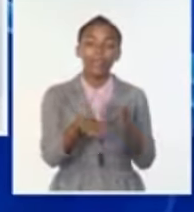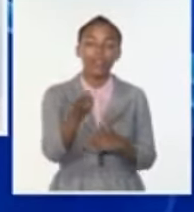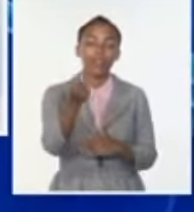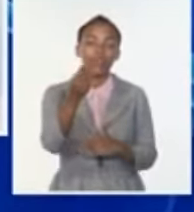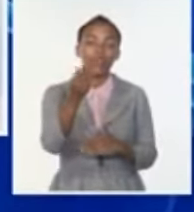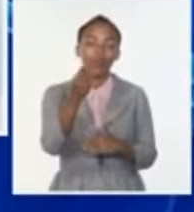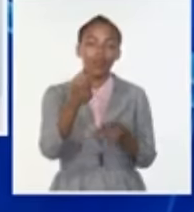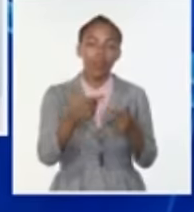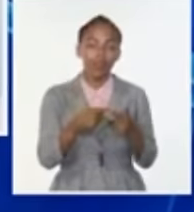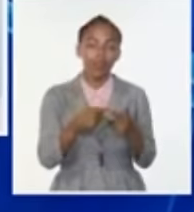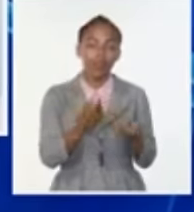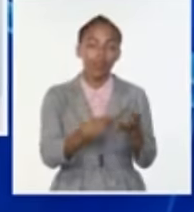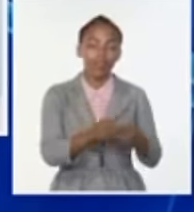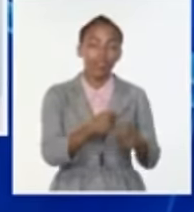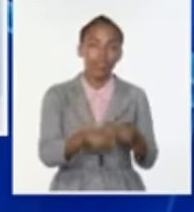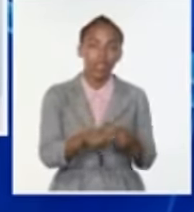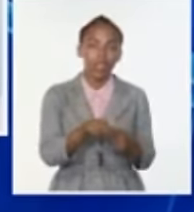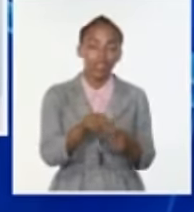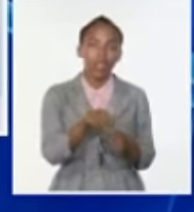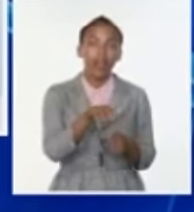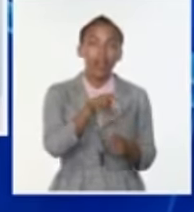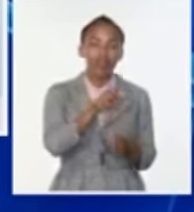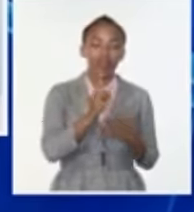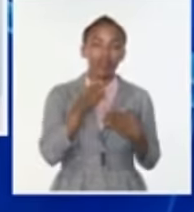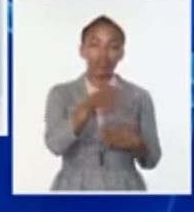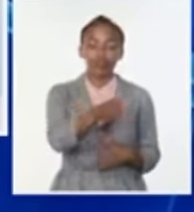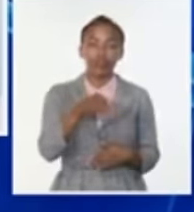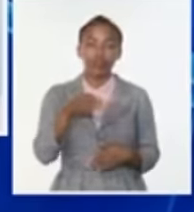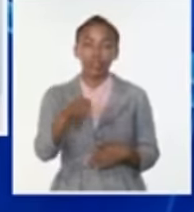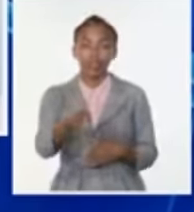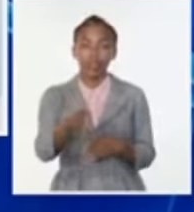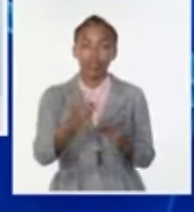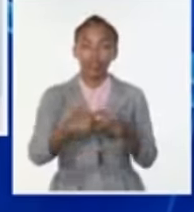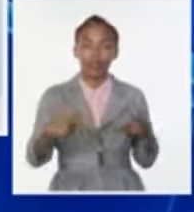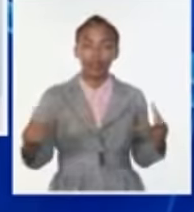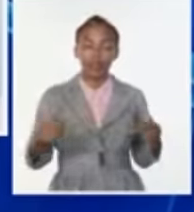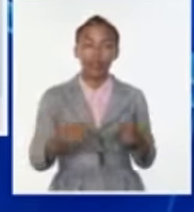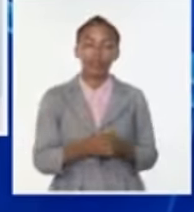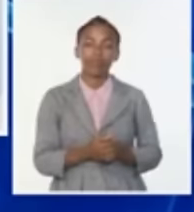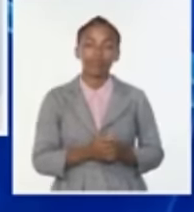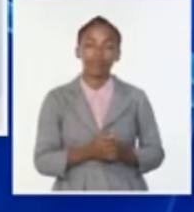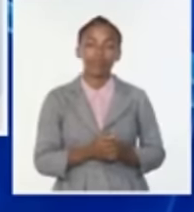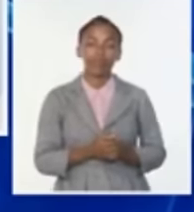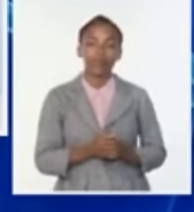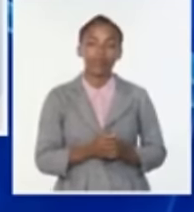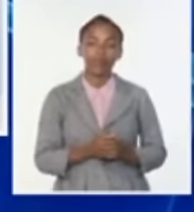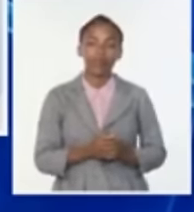Finanzas, se han visitado unas cuantas. En la mayoría de los casos, la conclusión es que no es así.